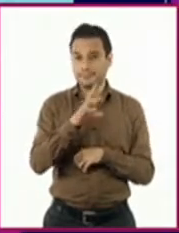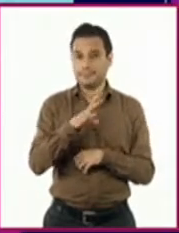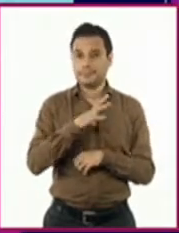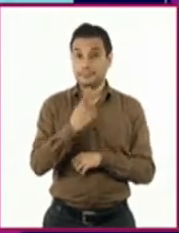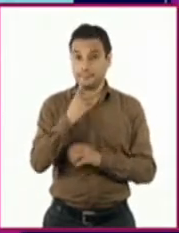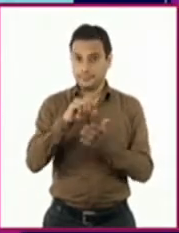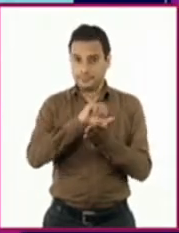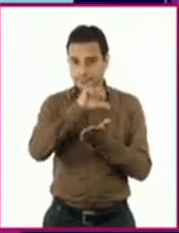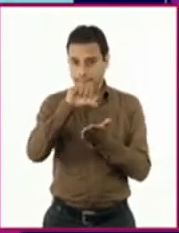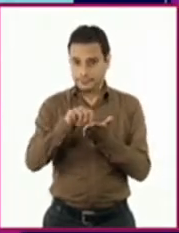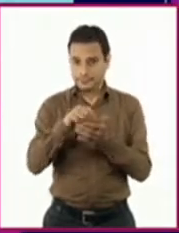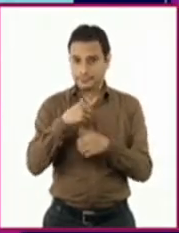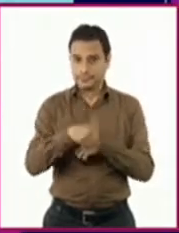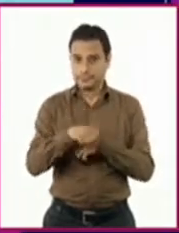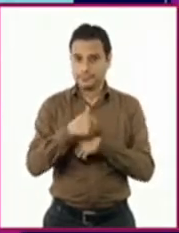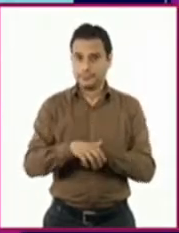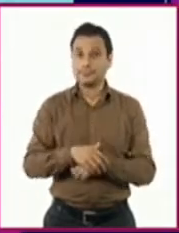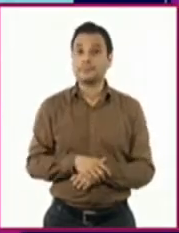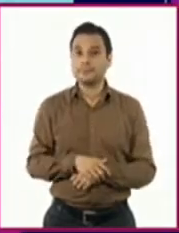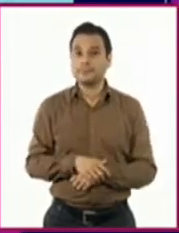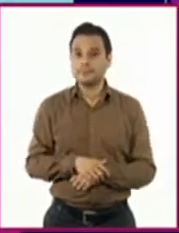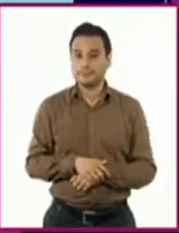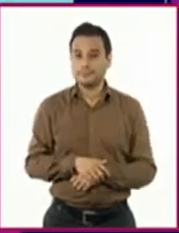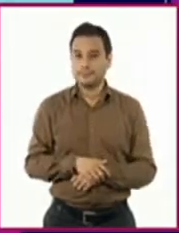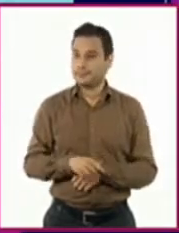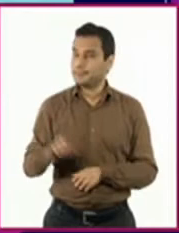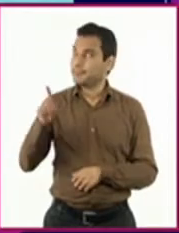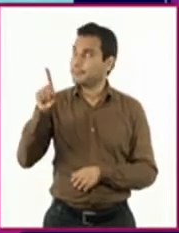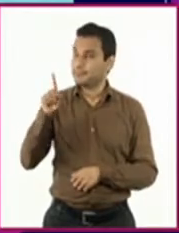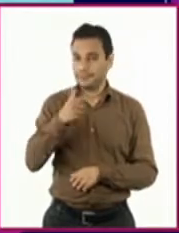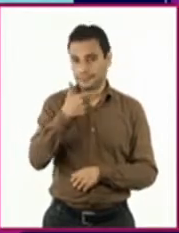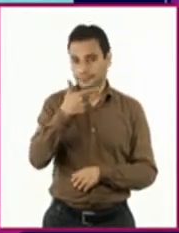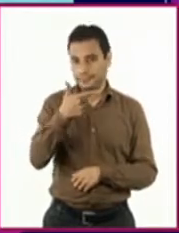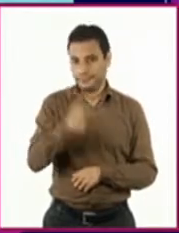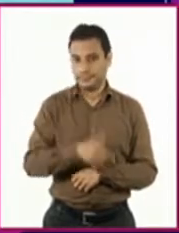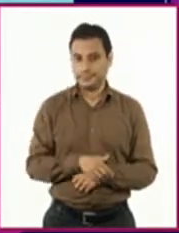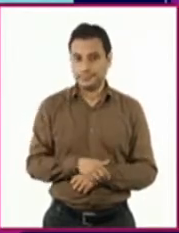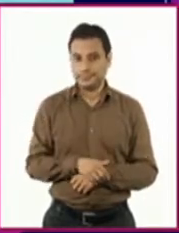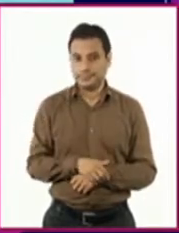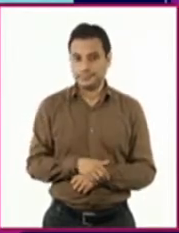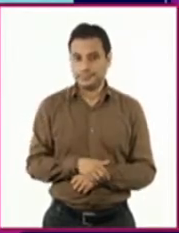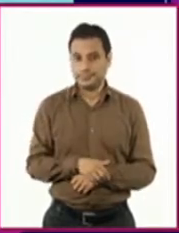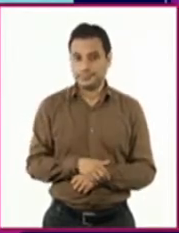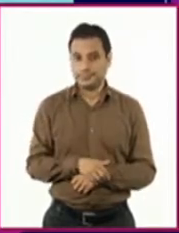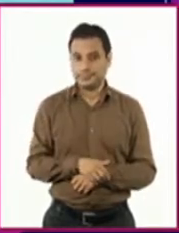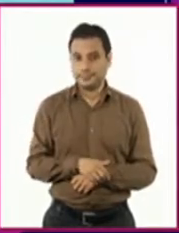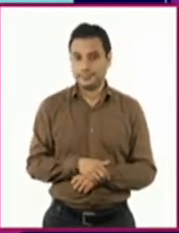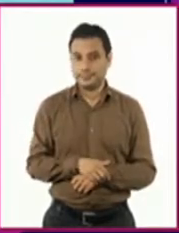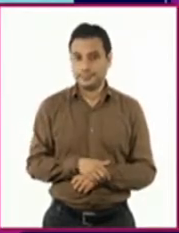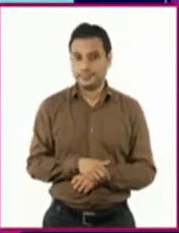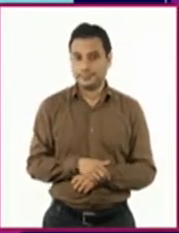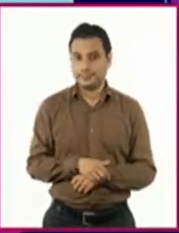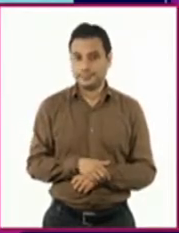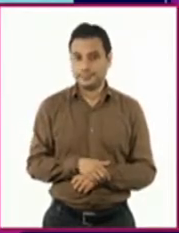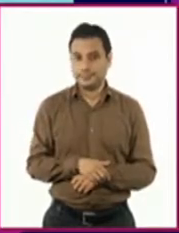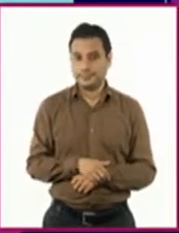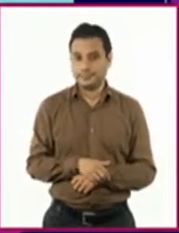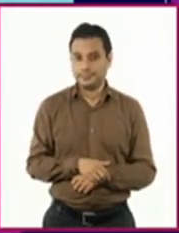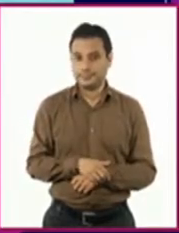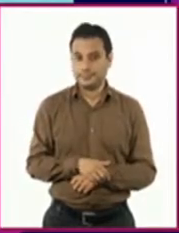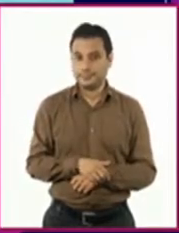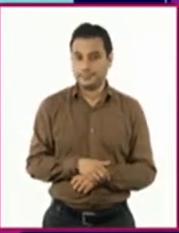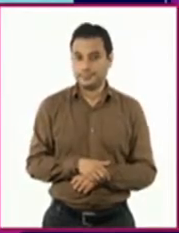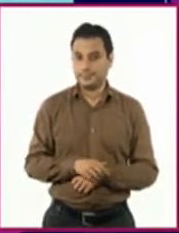es aquel que ocupa el lugar 23. Los tres dieces, los 10 nueves y los 9 ochos